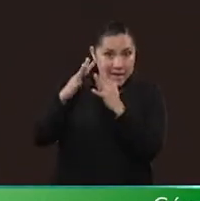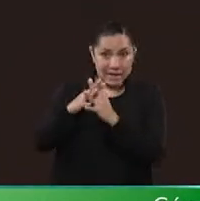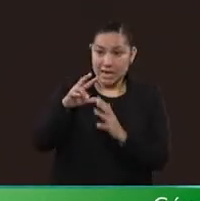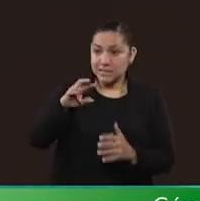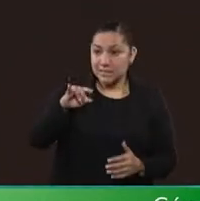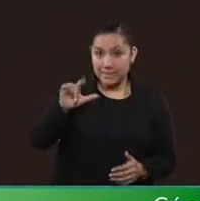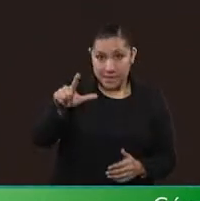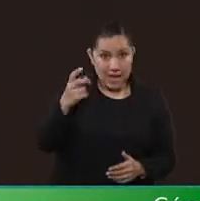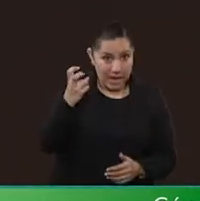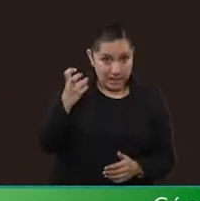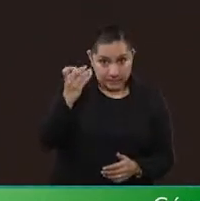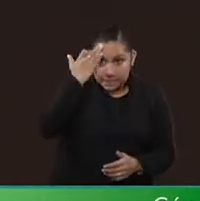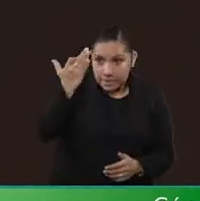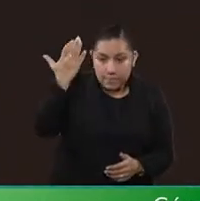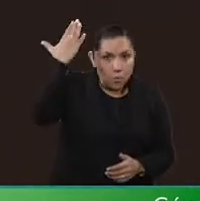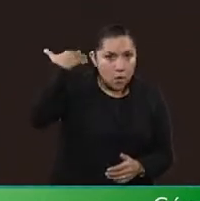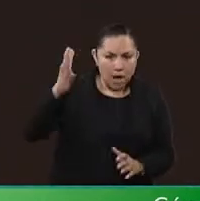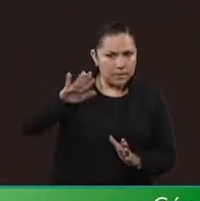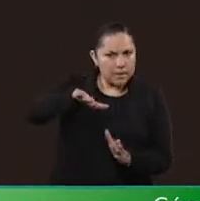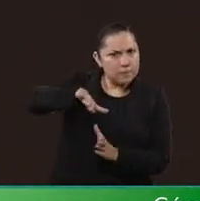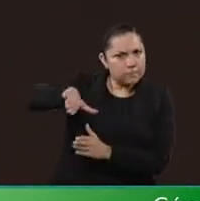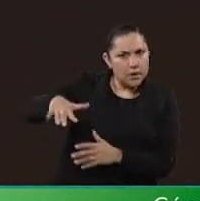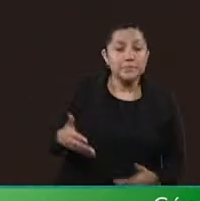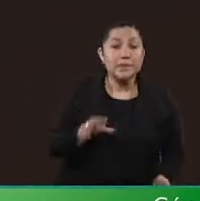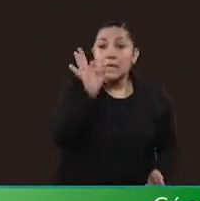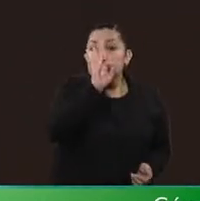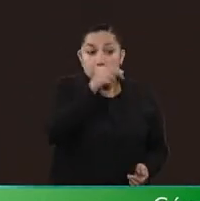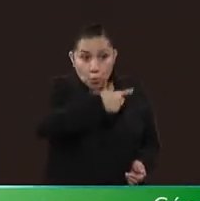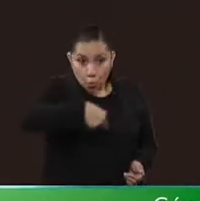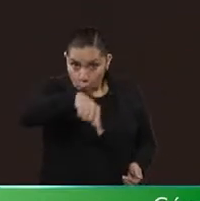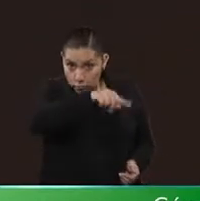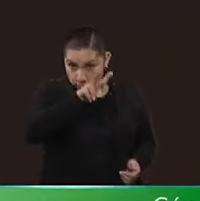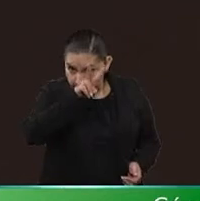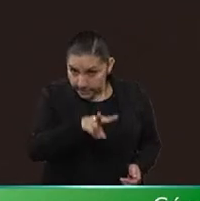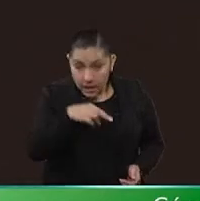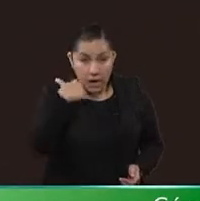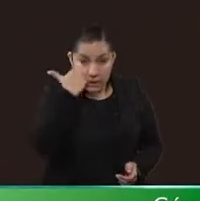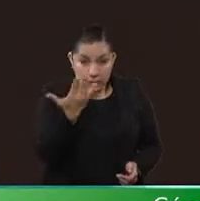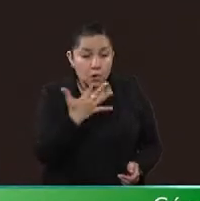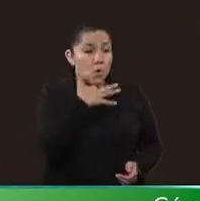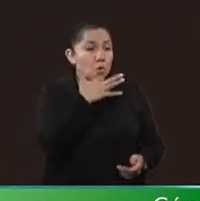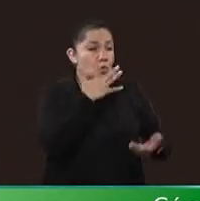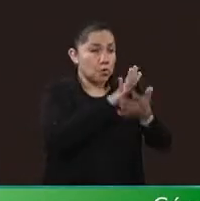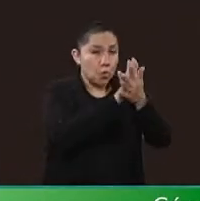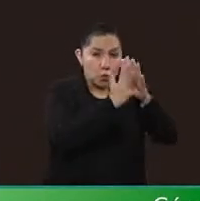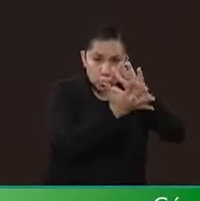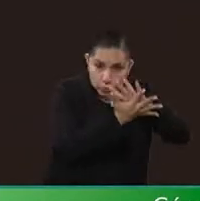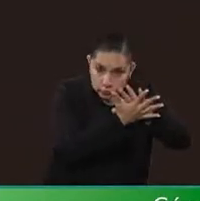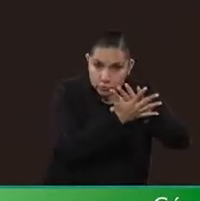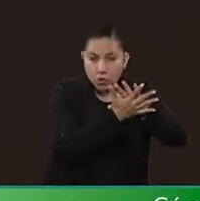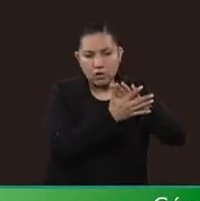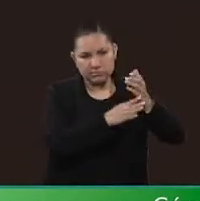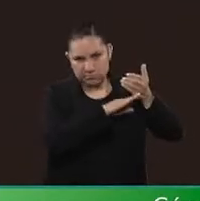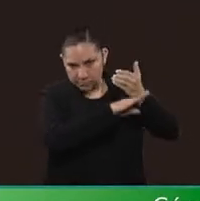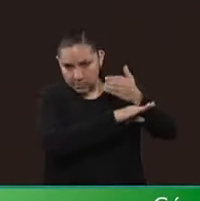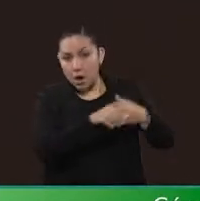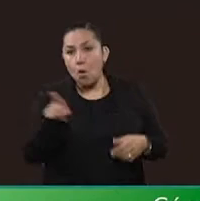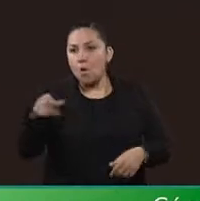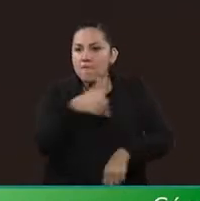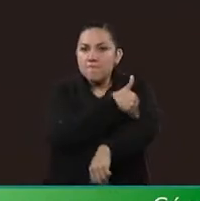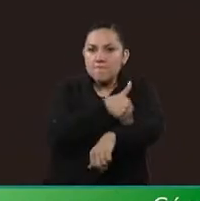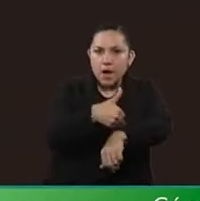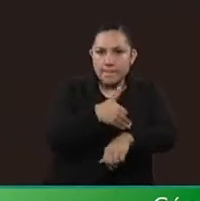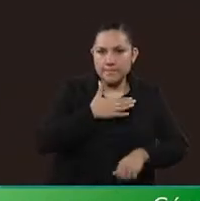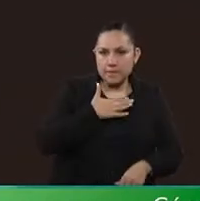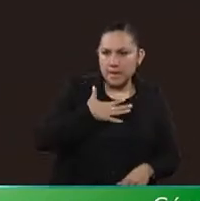si el propósito es únicamente acabar con la corrupción y el nepotismo en el Poder Judicial, tampoco se garantiza de